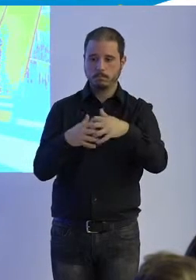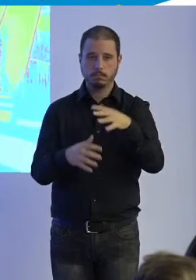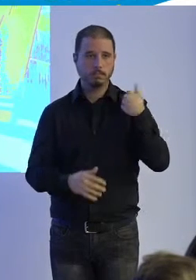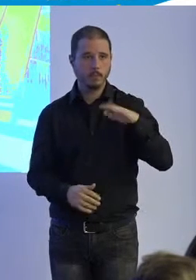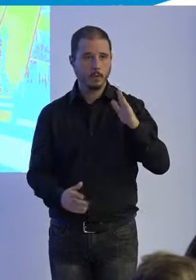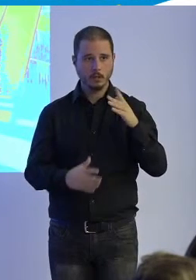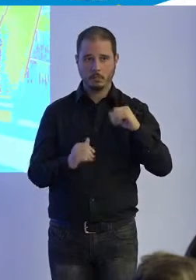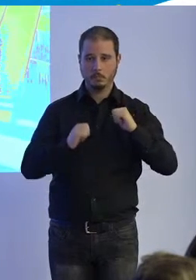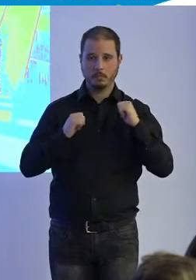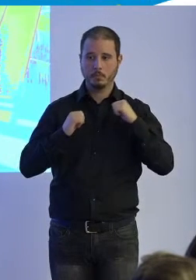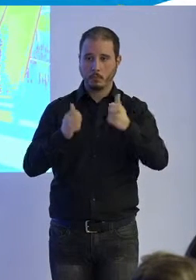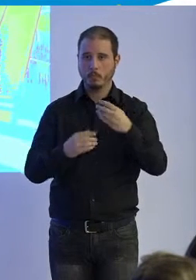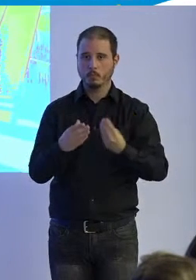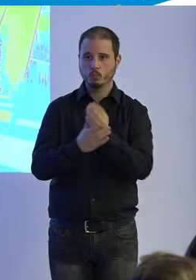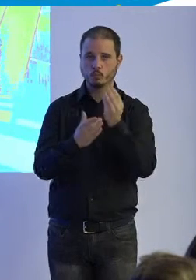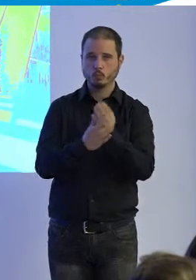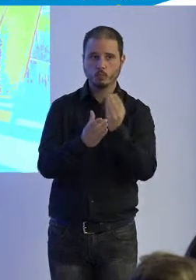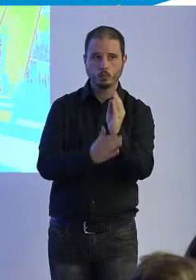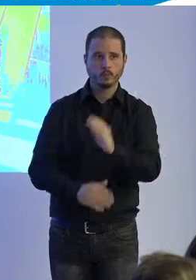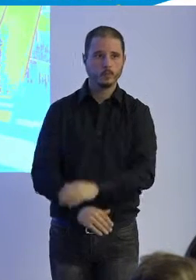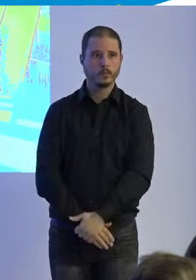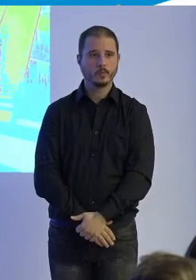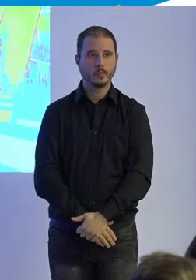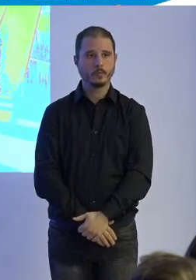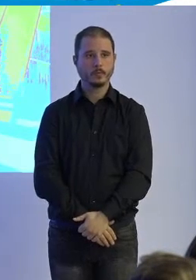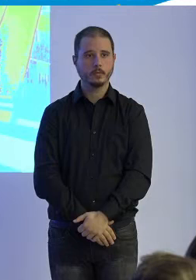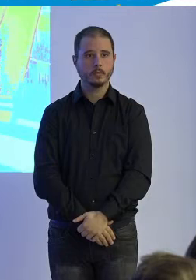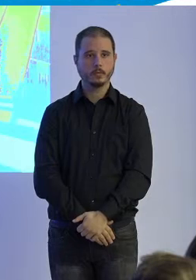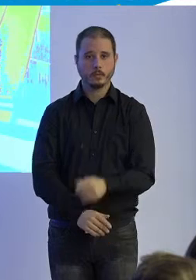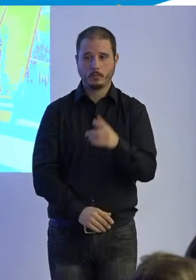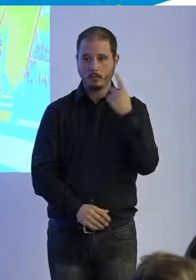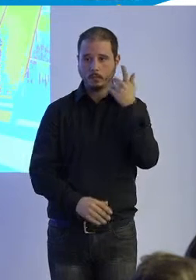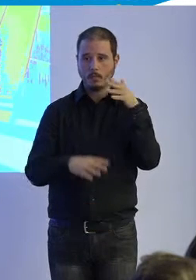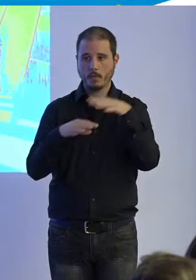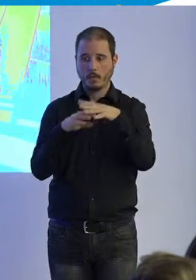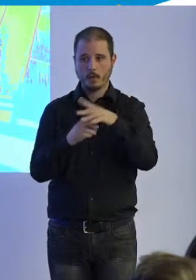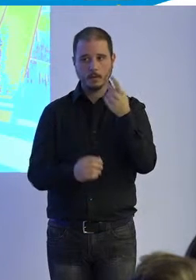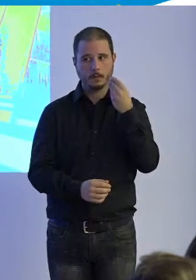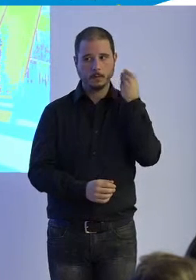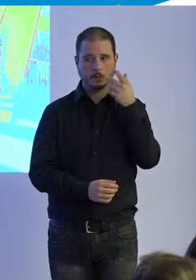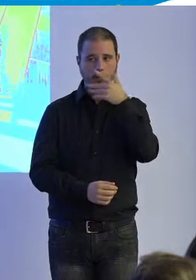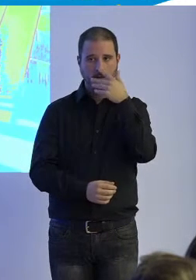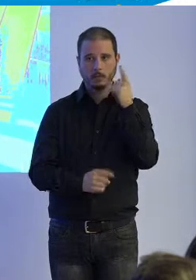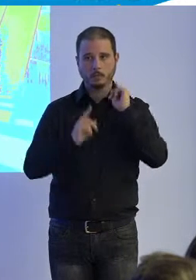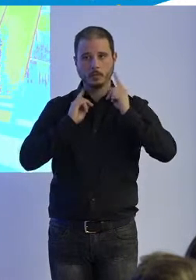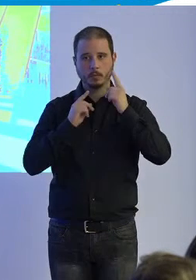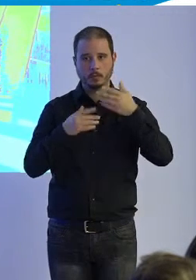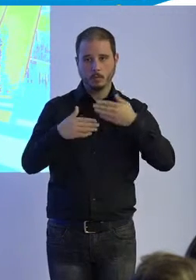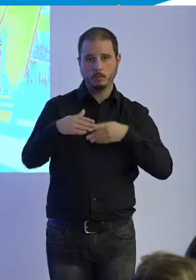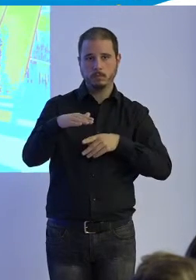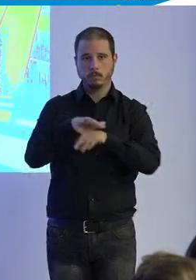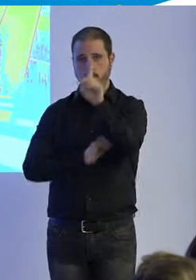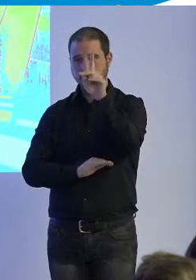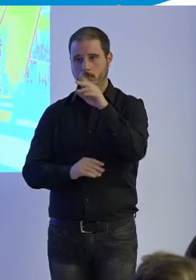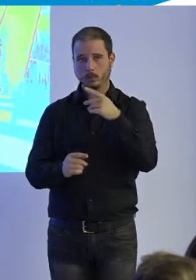producción. Además, se supone que la realidad aumentada va a dar un zarpazo bastante importante a la realidad virtual en